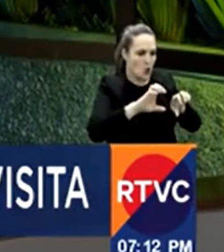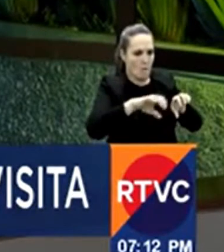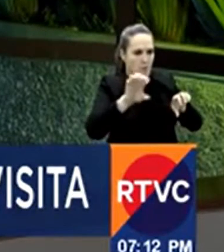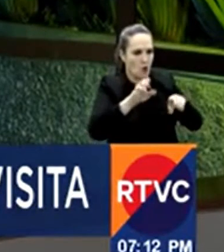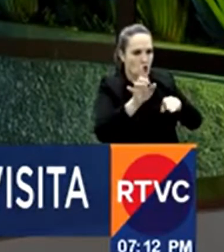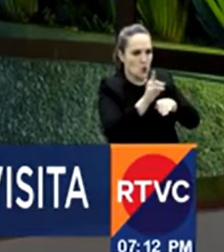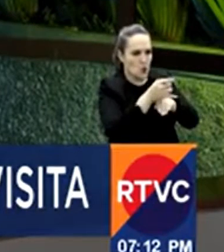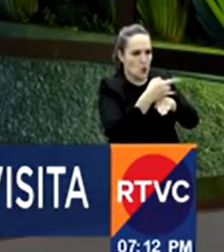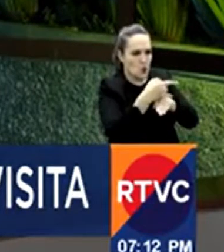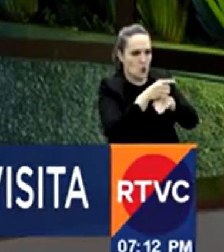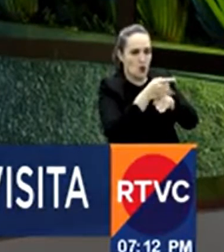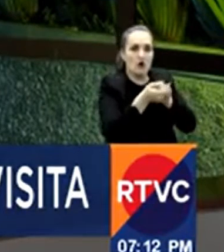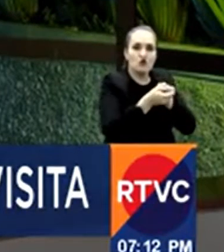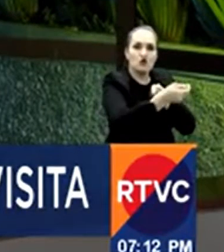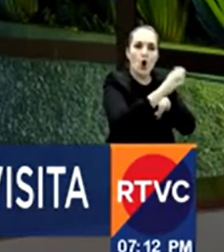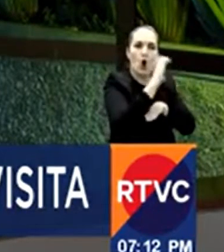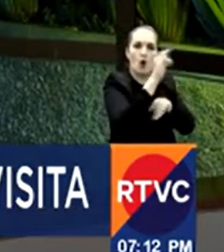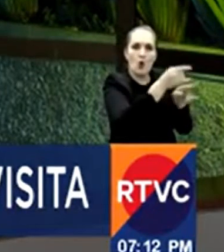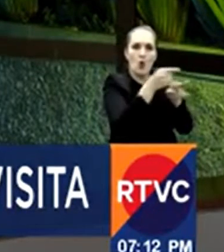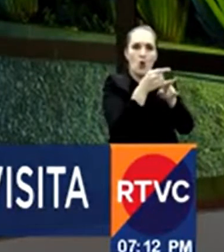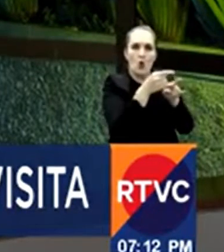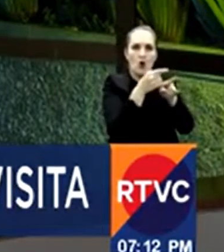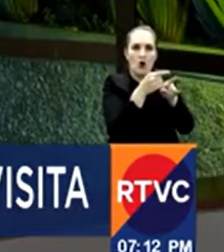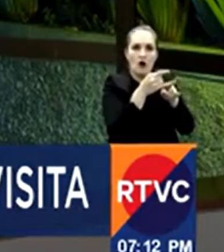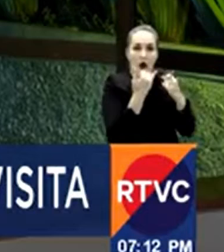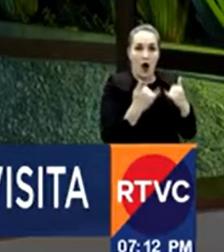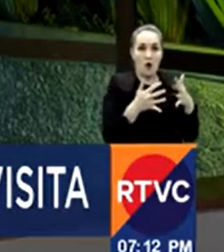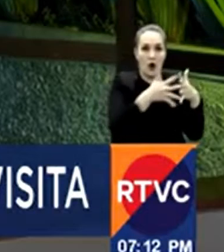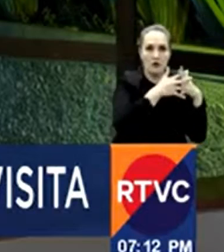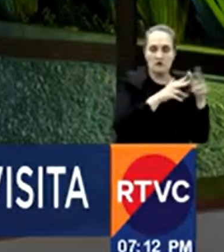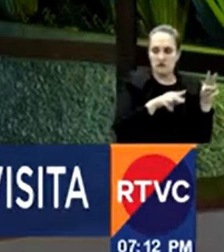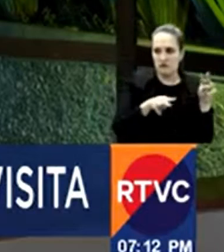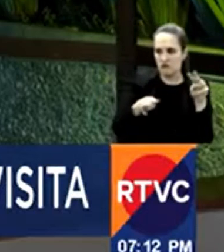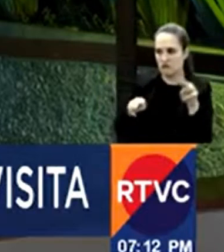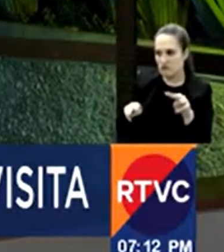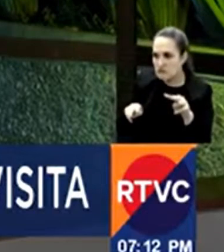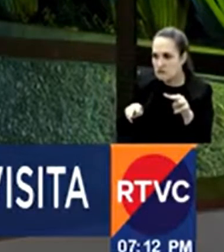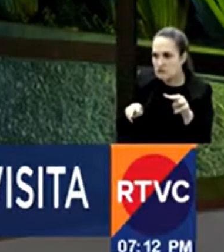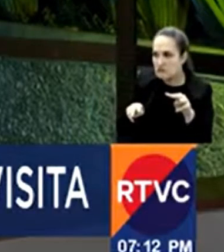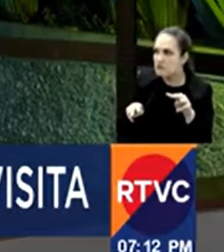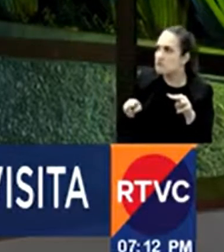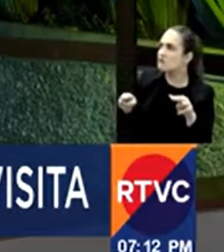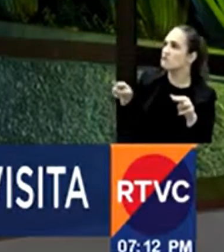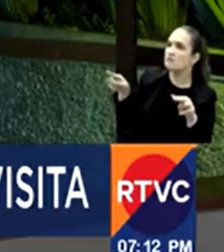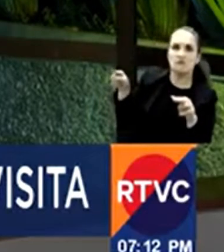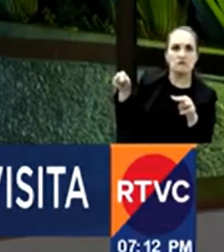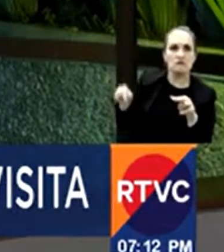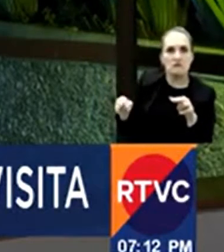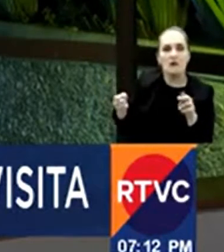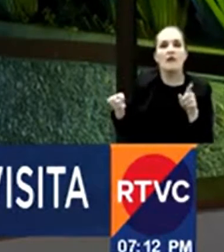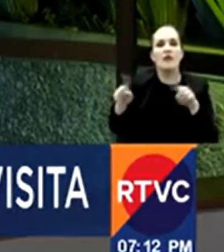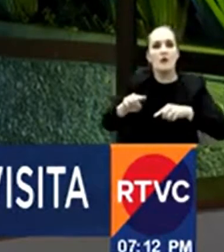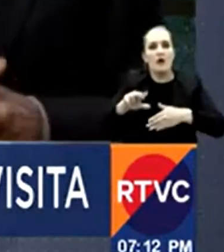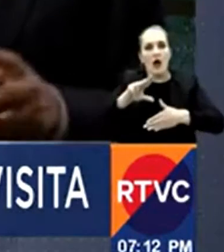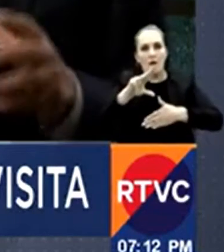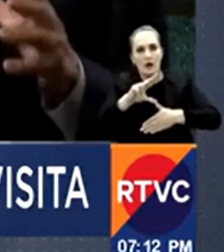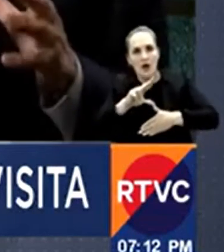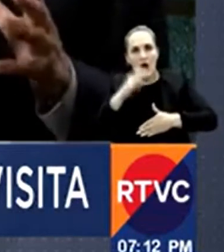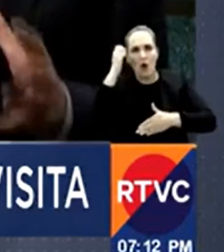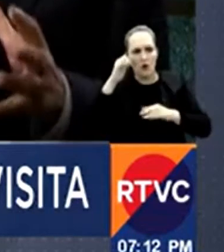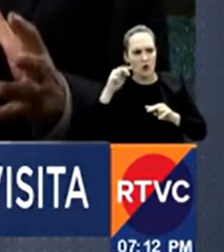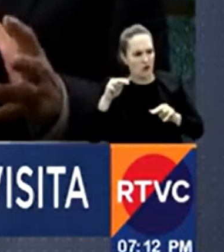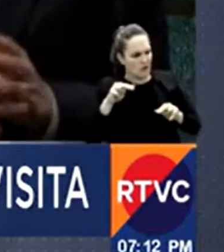preocupación tanto de Estados Unidos como de Europa, como por supuesto nuestra y de América Latina por